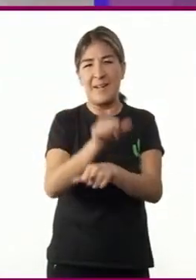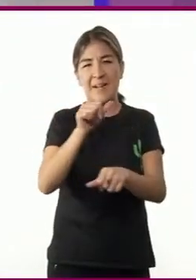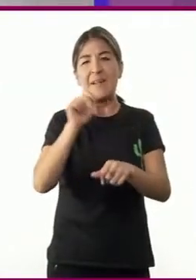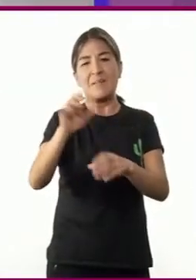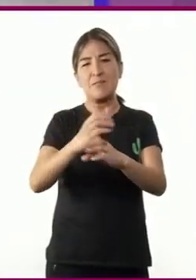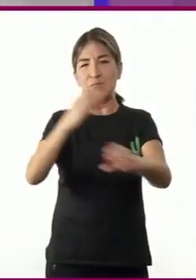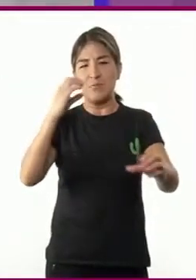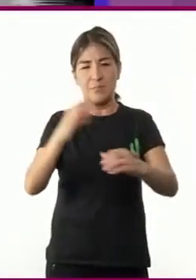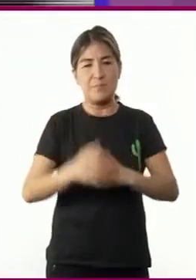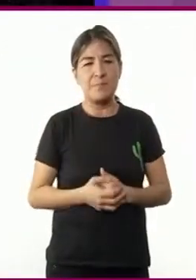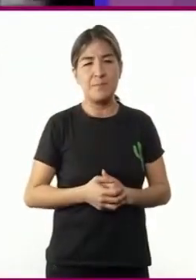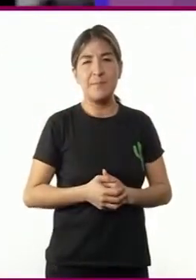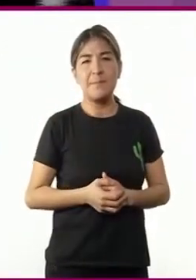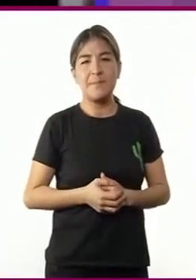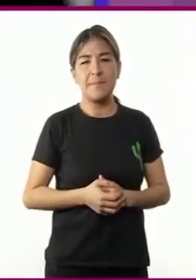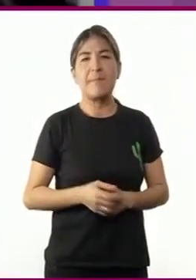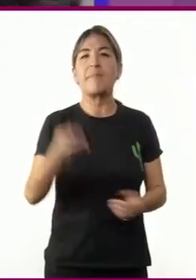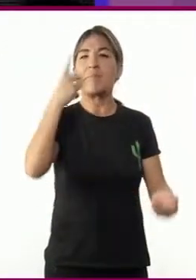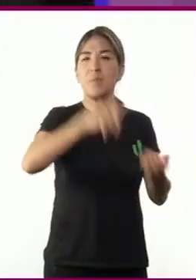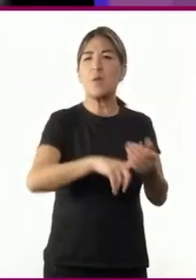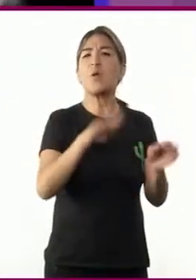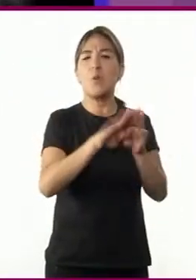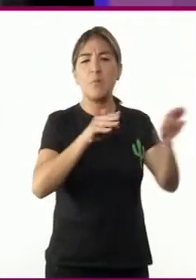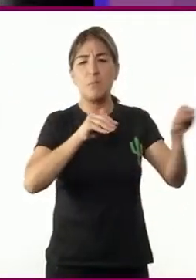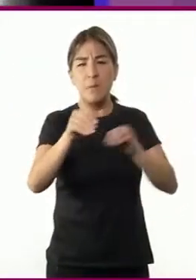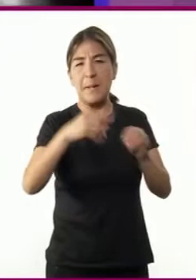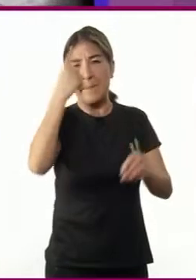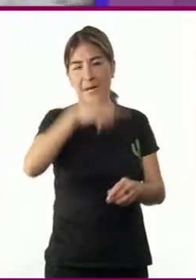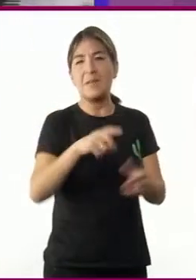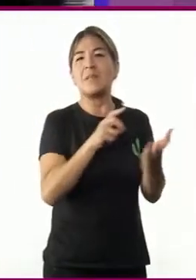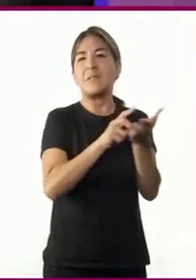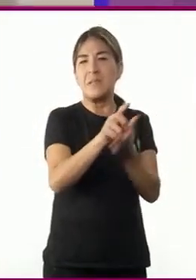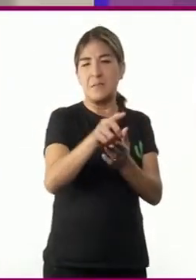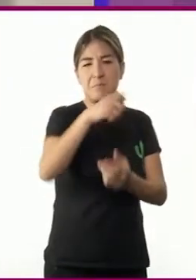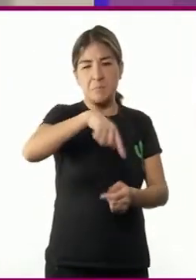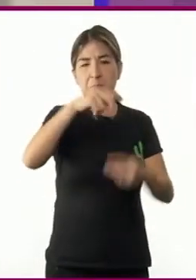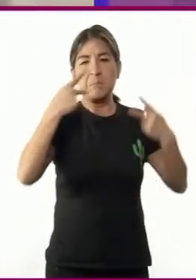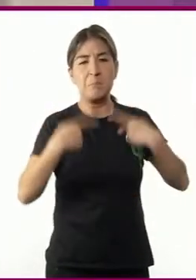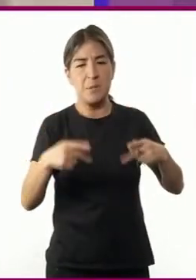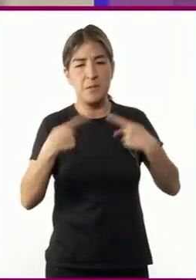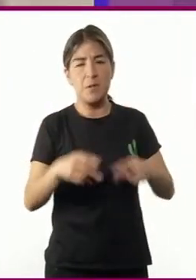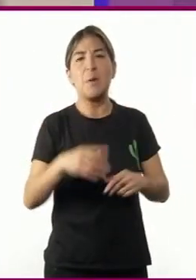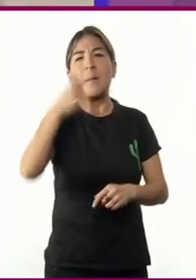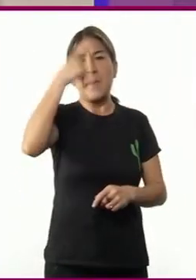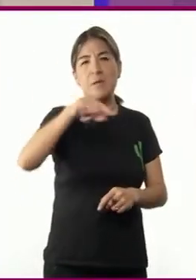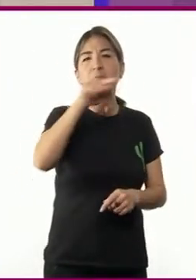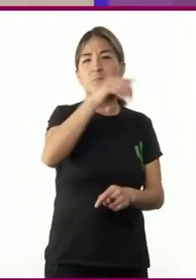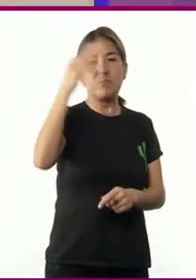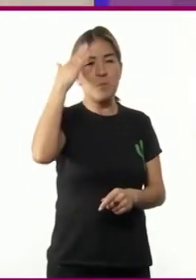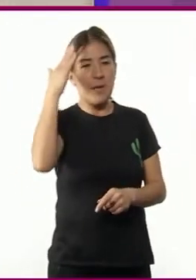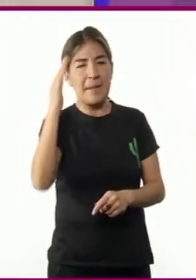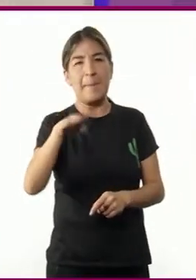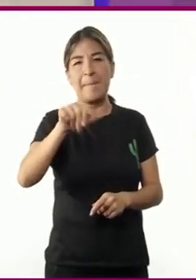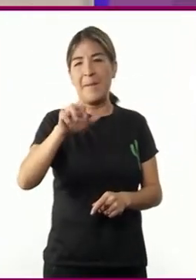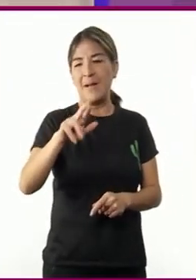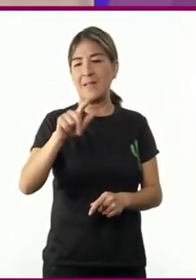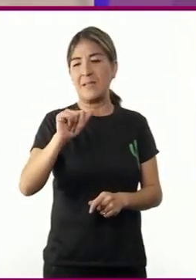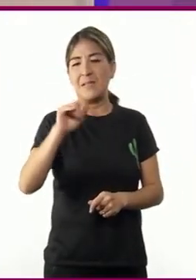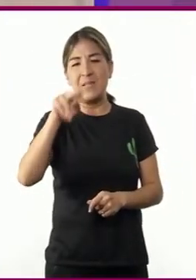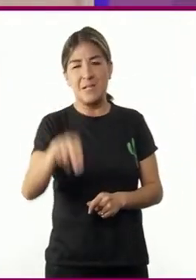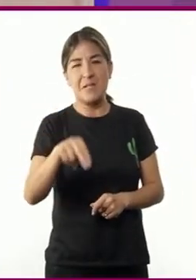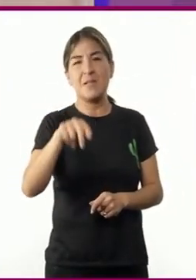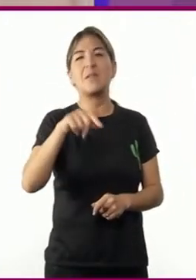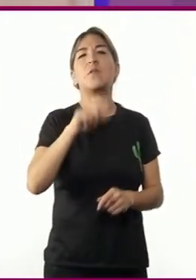En Estados Unidos, trabajó en el movimiento por los derechos civiles. Asesoró a Martin Luther King entre los